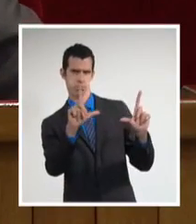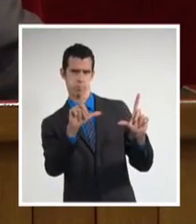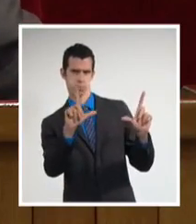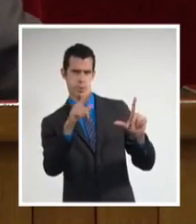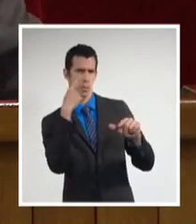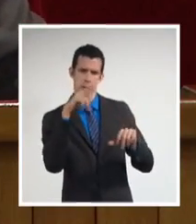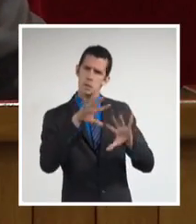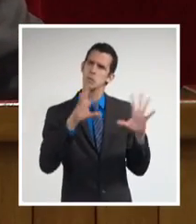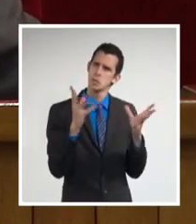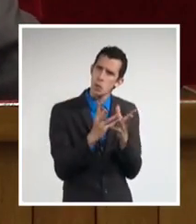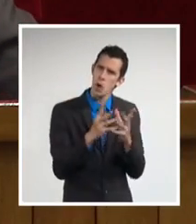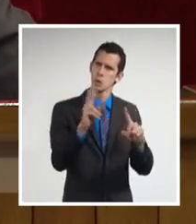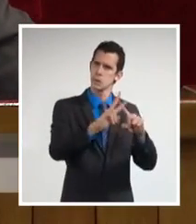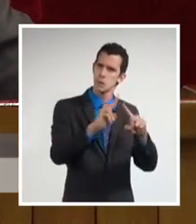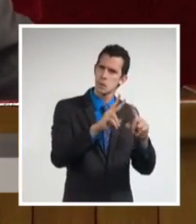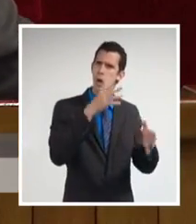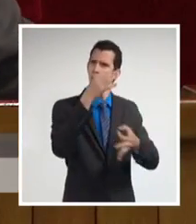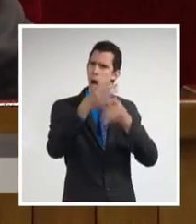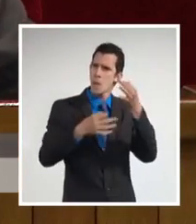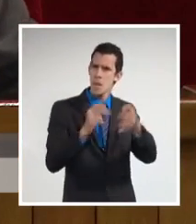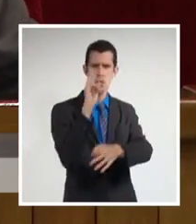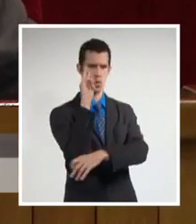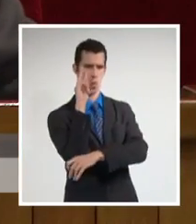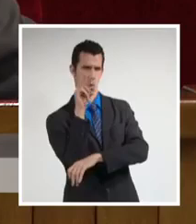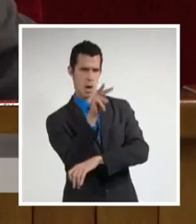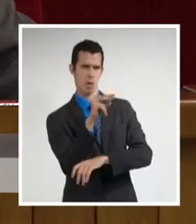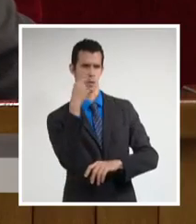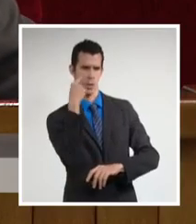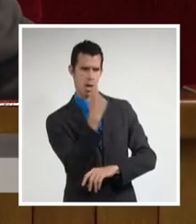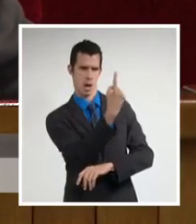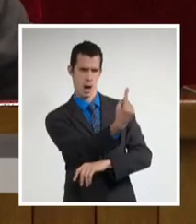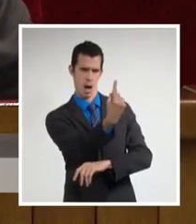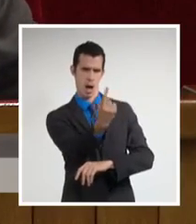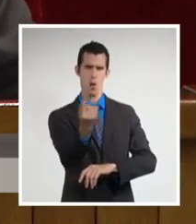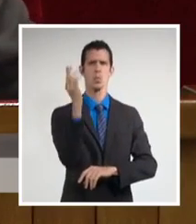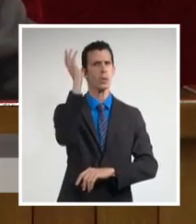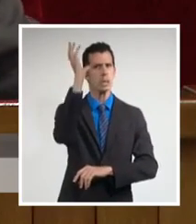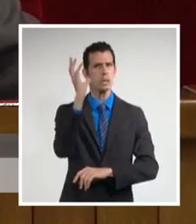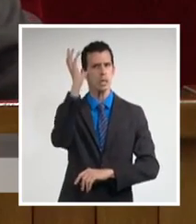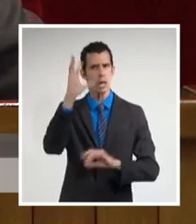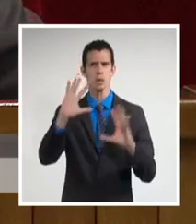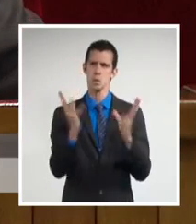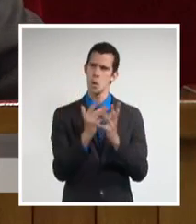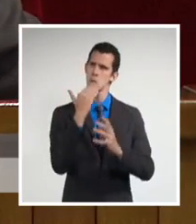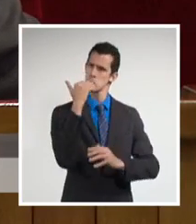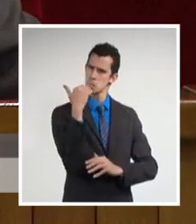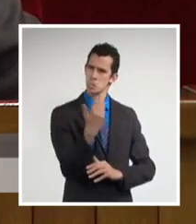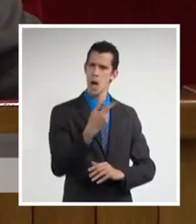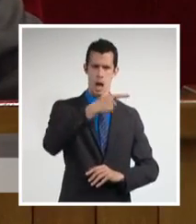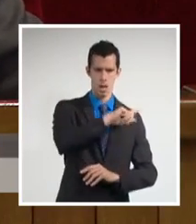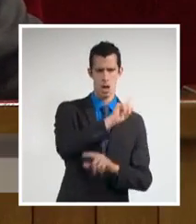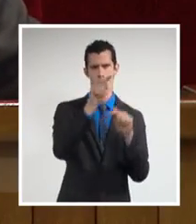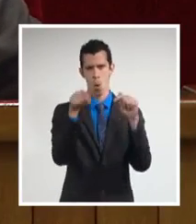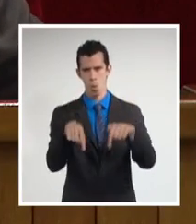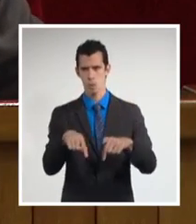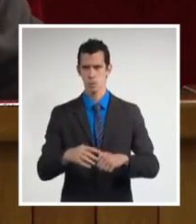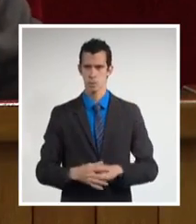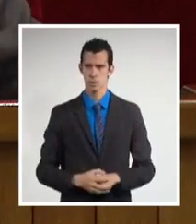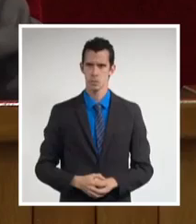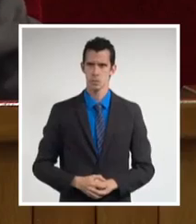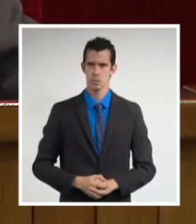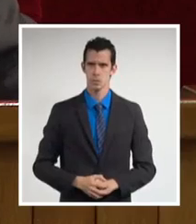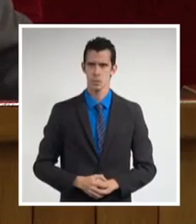detalles de las dos sesiones que hemos tenido, el tercer pleno del Comité Central del Partido ayer y hoy, que